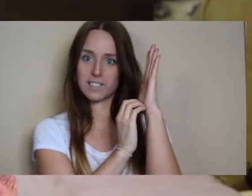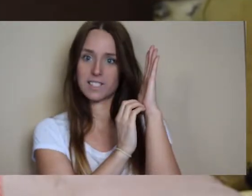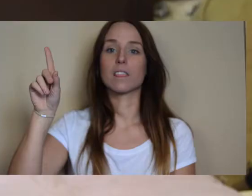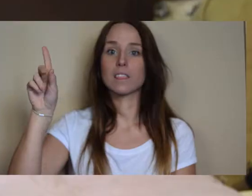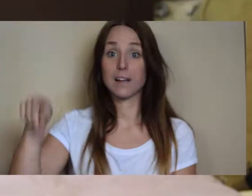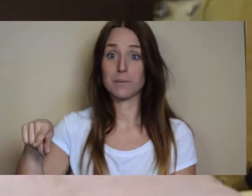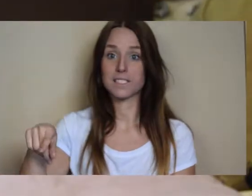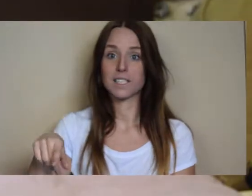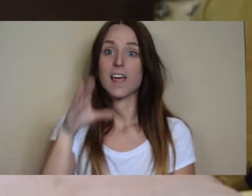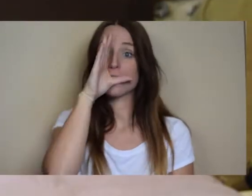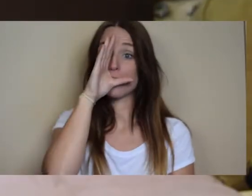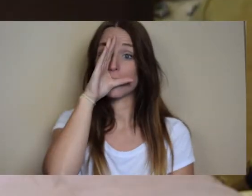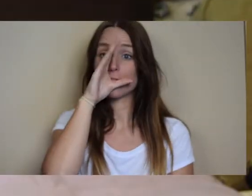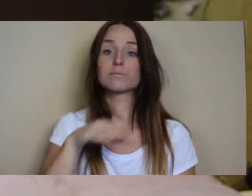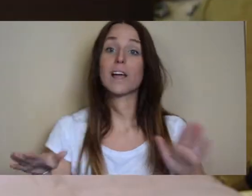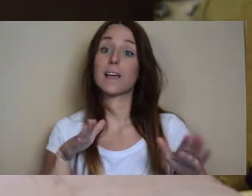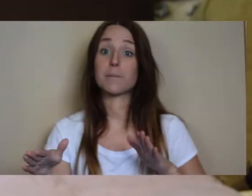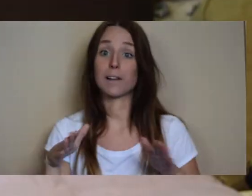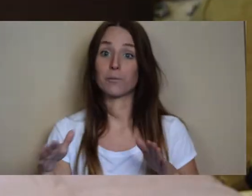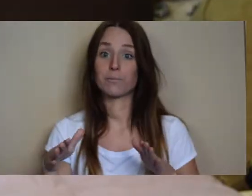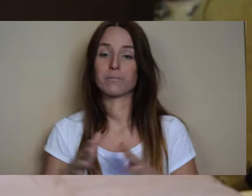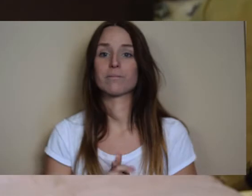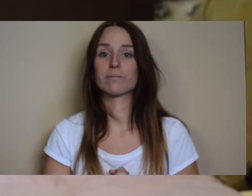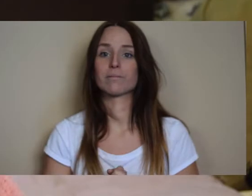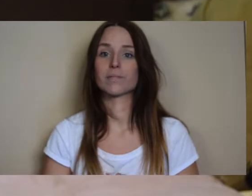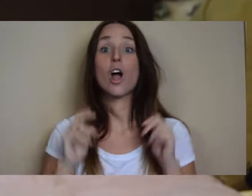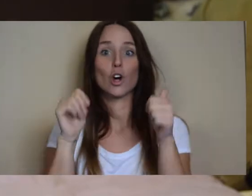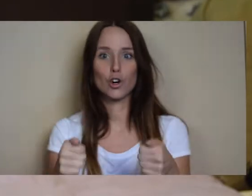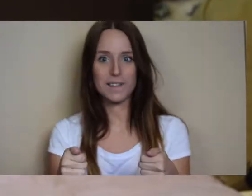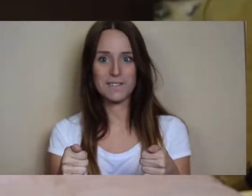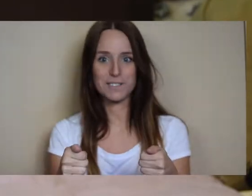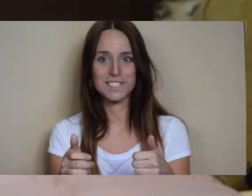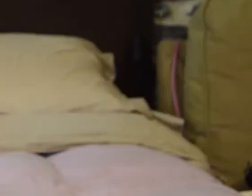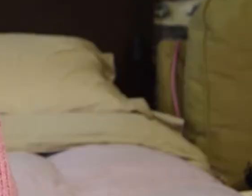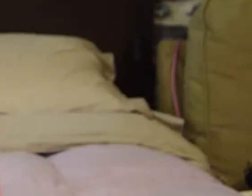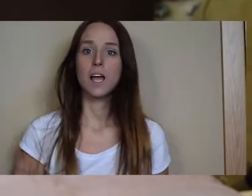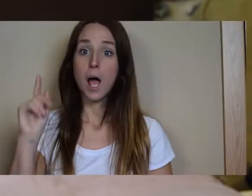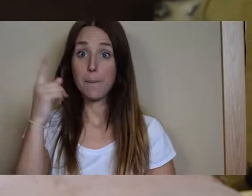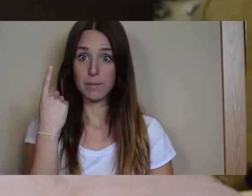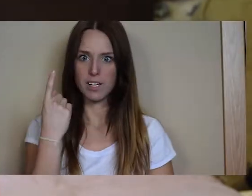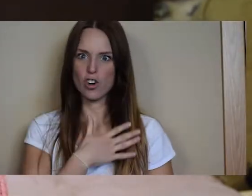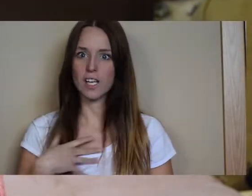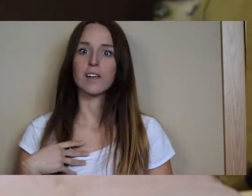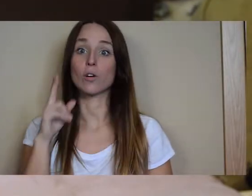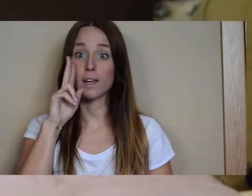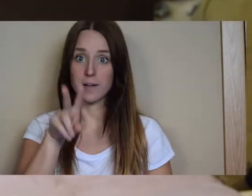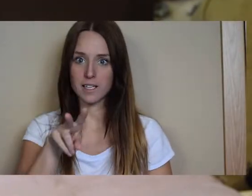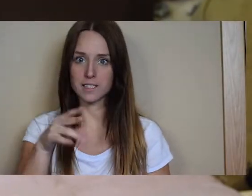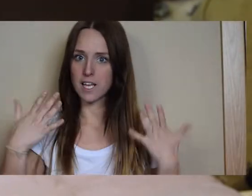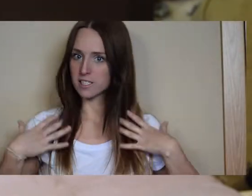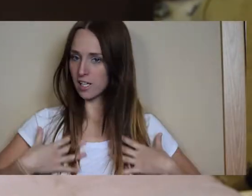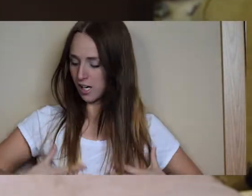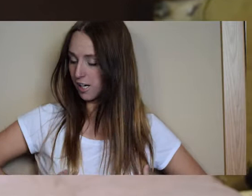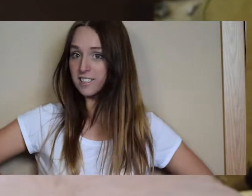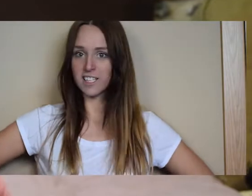mismo. Creo que es un poco como la cazadora amarilla de primavera-verano del año pasado, que todas las tenemos y al final las que amo, yo